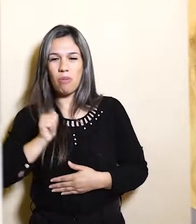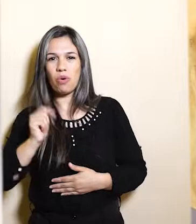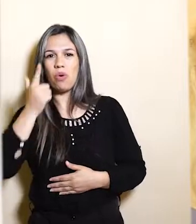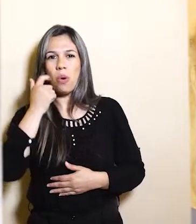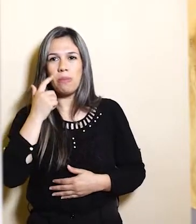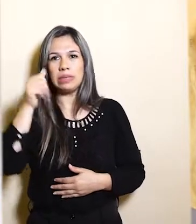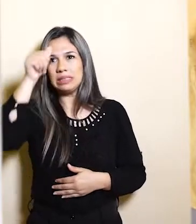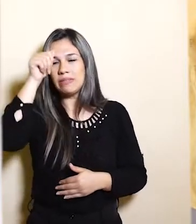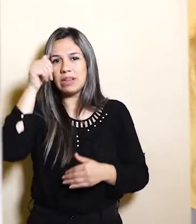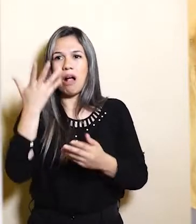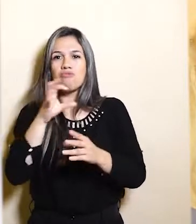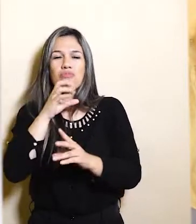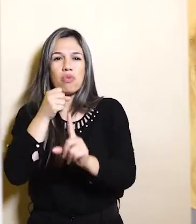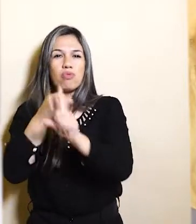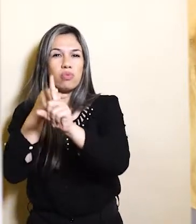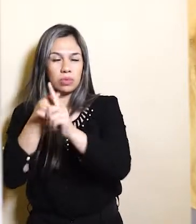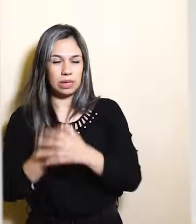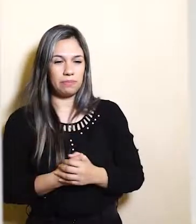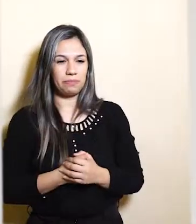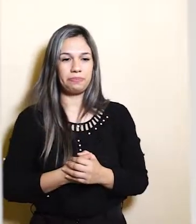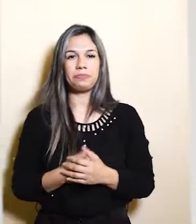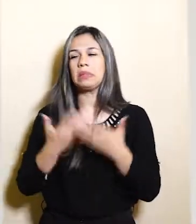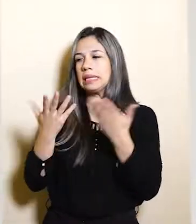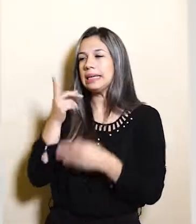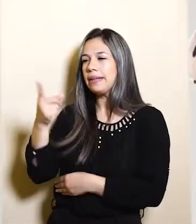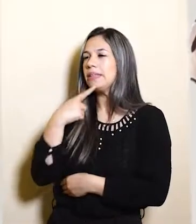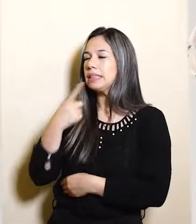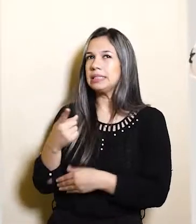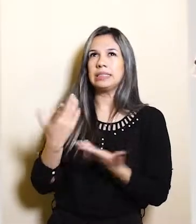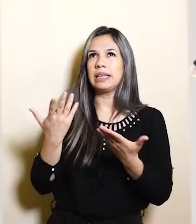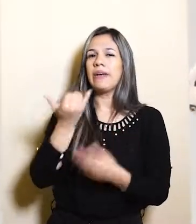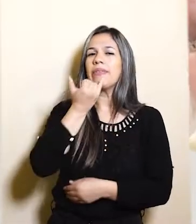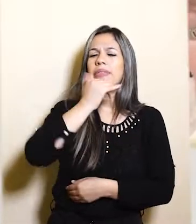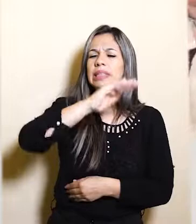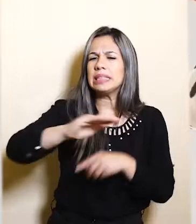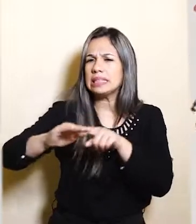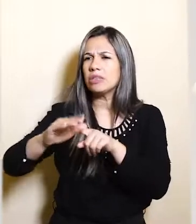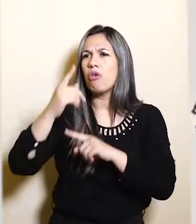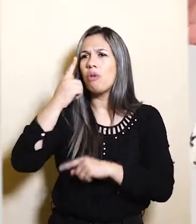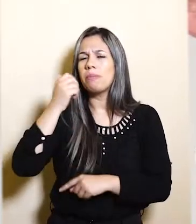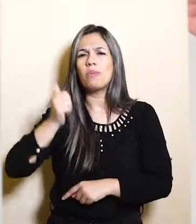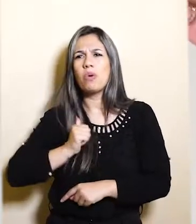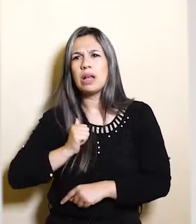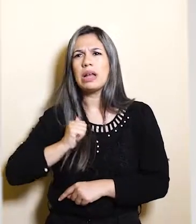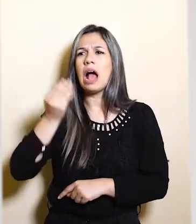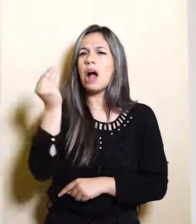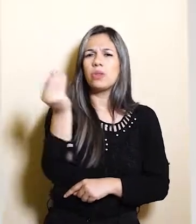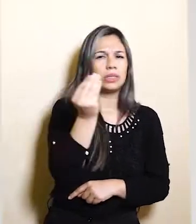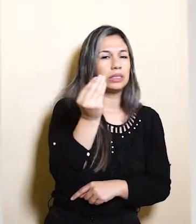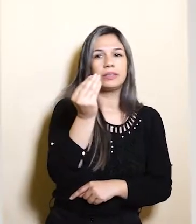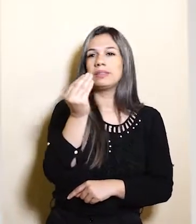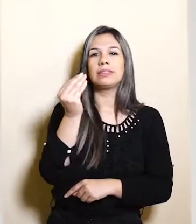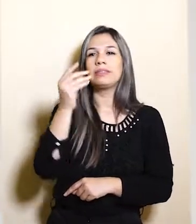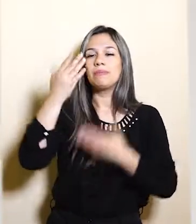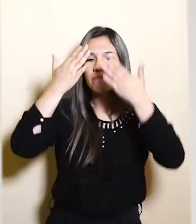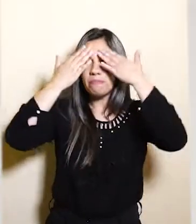enfrentadas a esta violencia. Qué importante es, así como lo estás diciendo, no son los niños, las niñas, los adolescentes, son